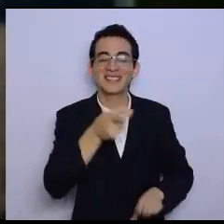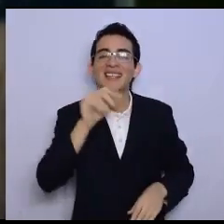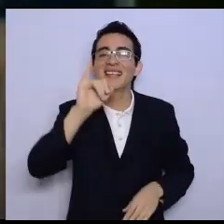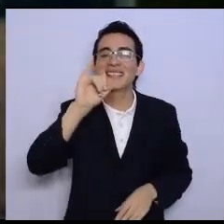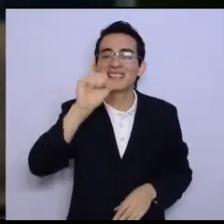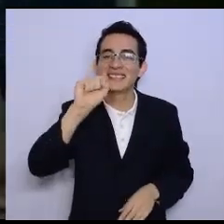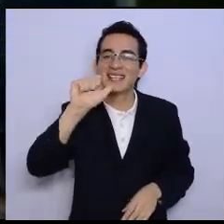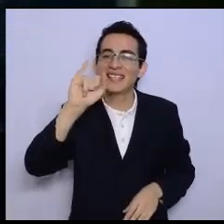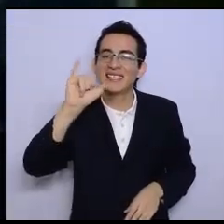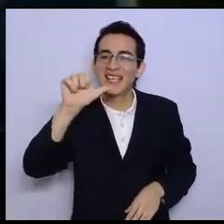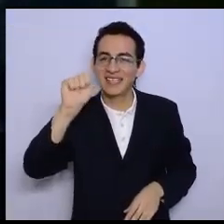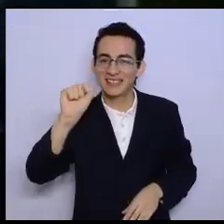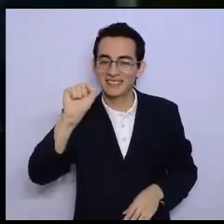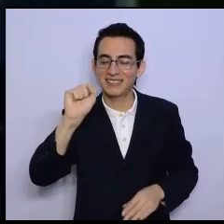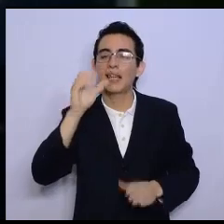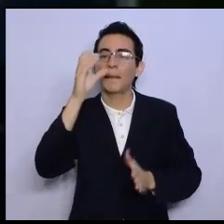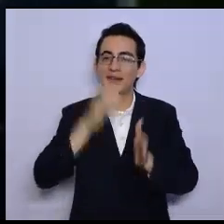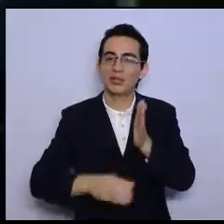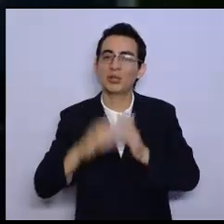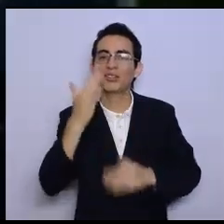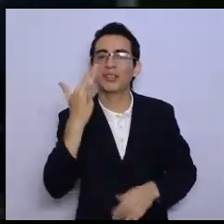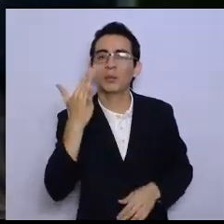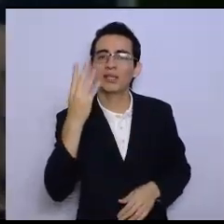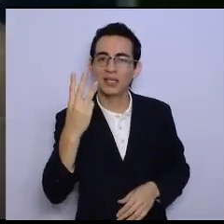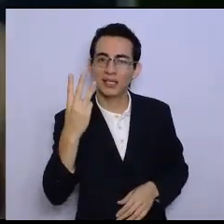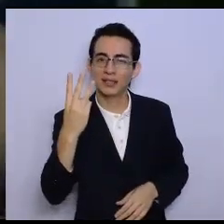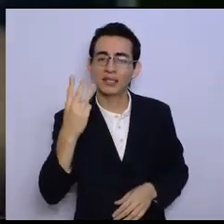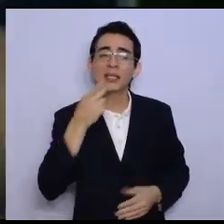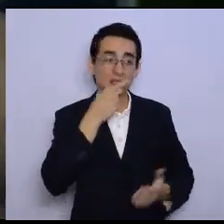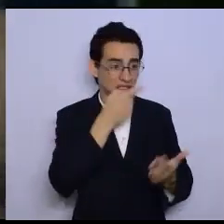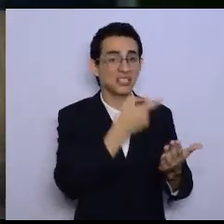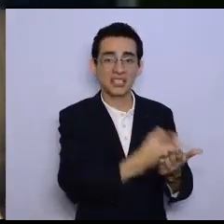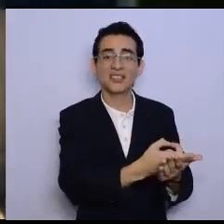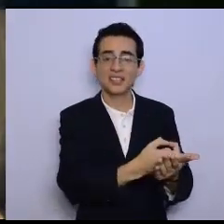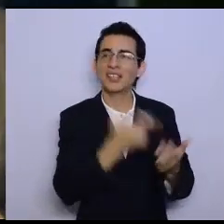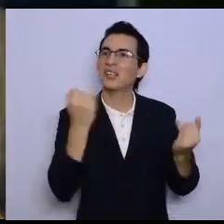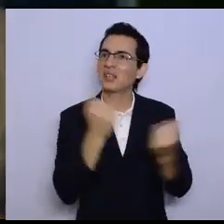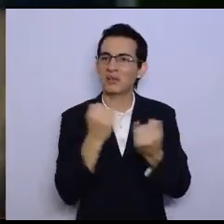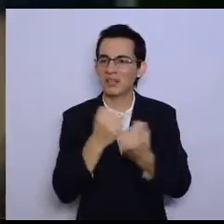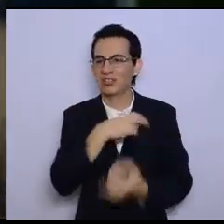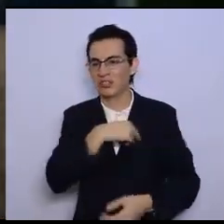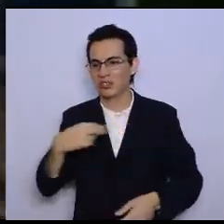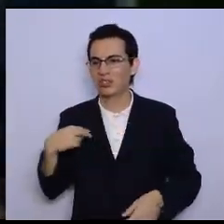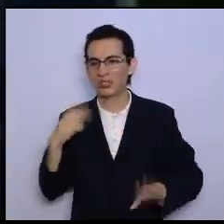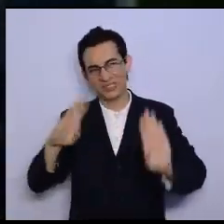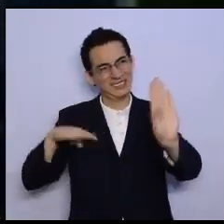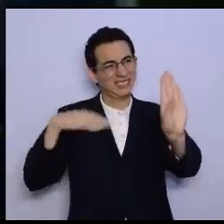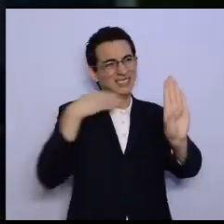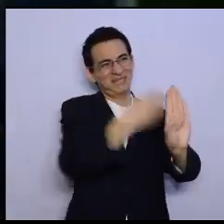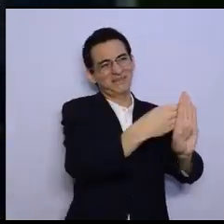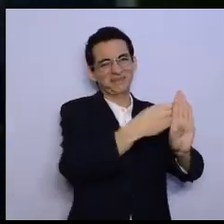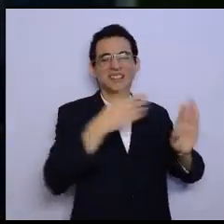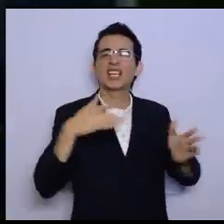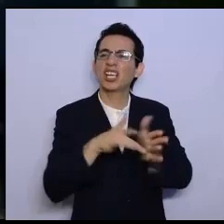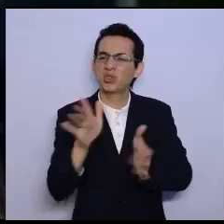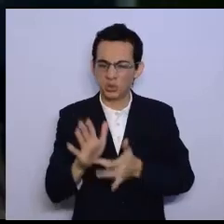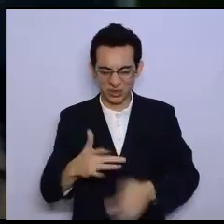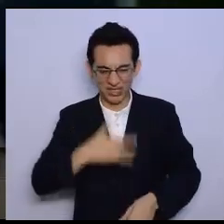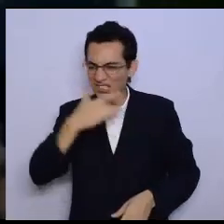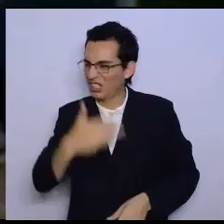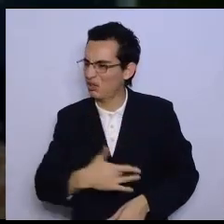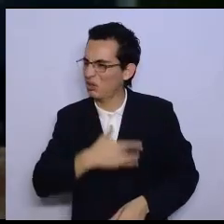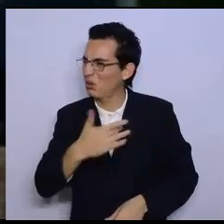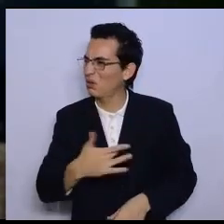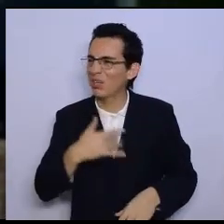53, despreciado. Nosotros también sufrimos desprecios, aunque también despreciamos. Dice que Él fue